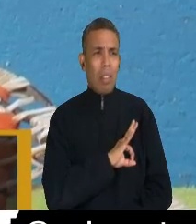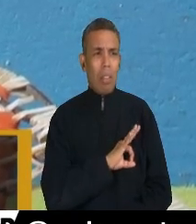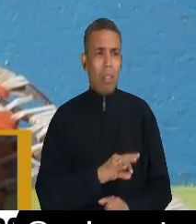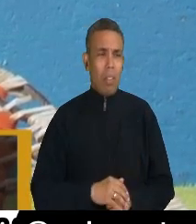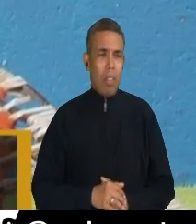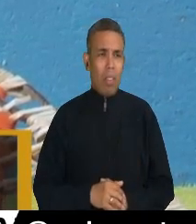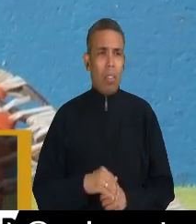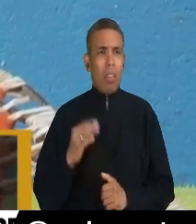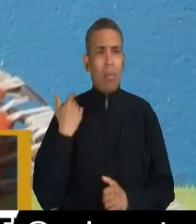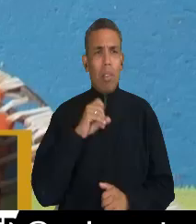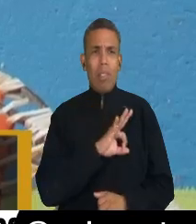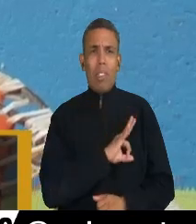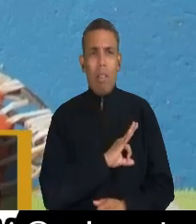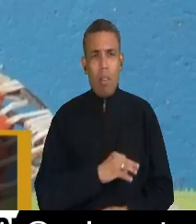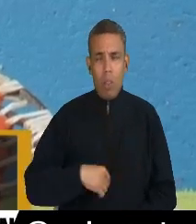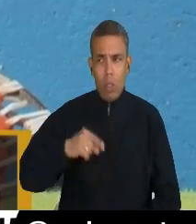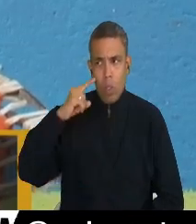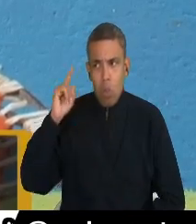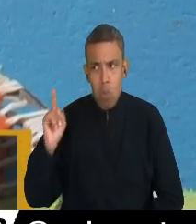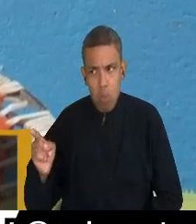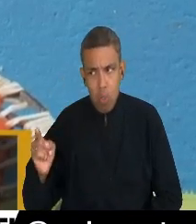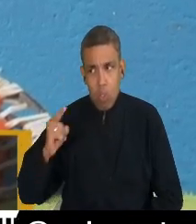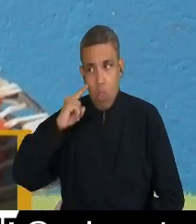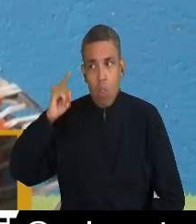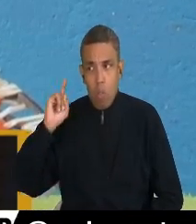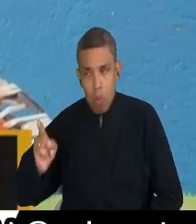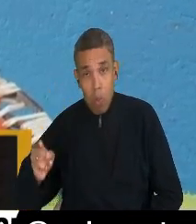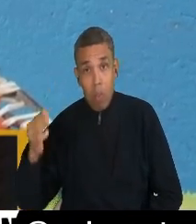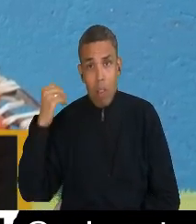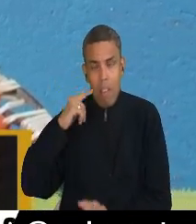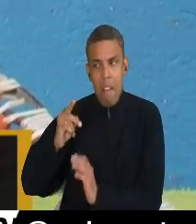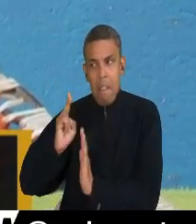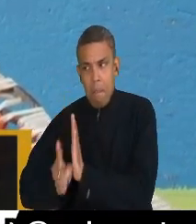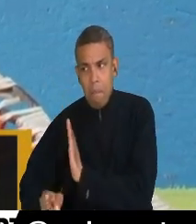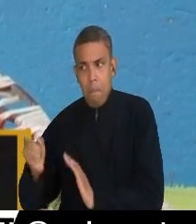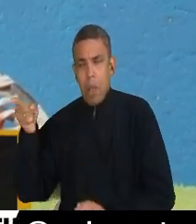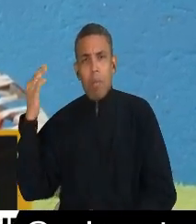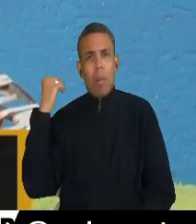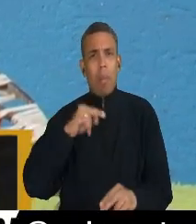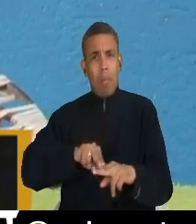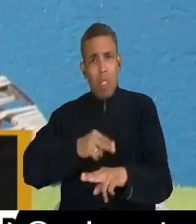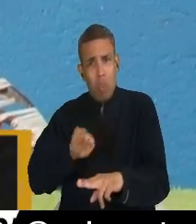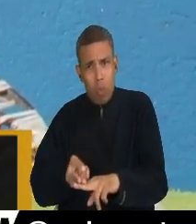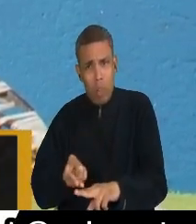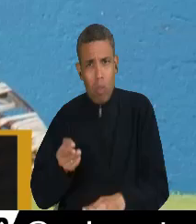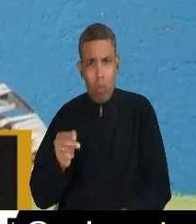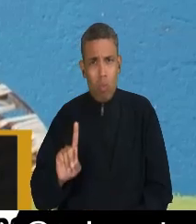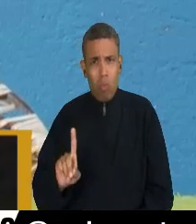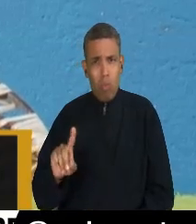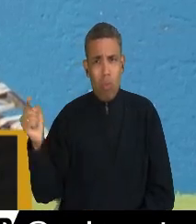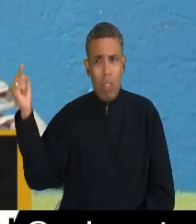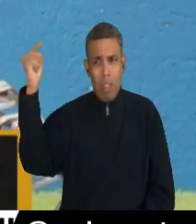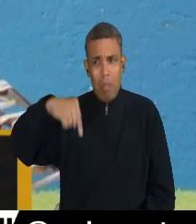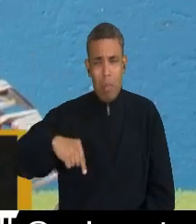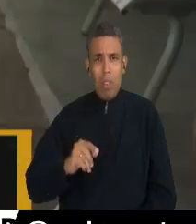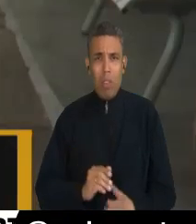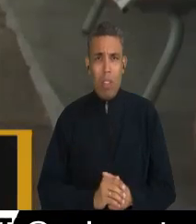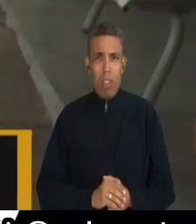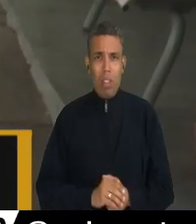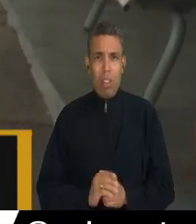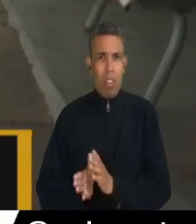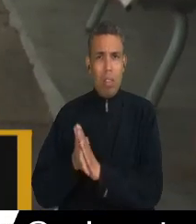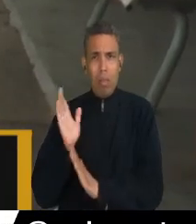acá, mi sobrino llegó el viernes y el sábado él se fue a departir con unos familiares y ahí fue donde él